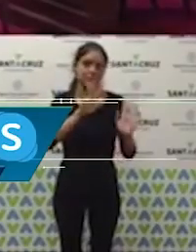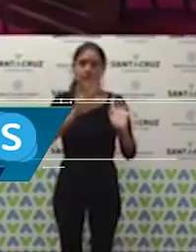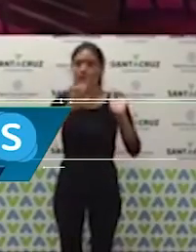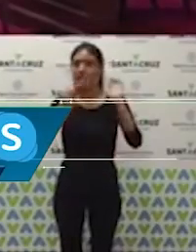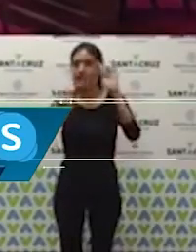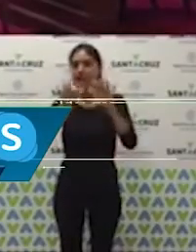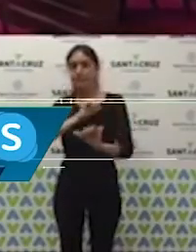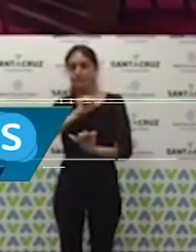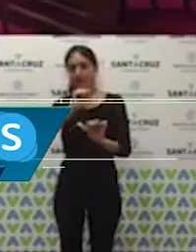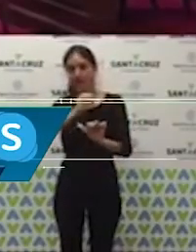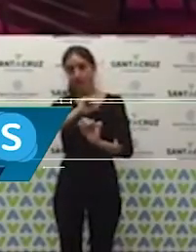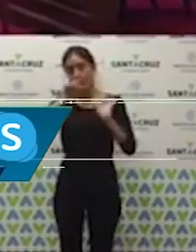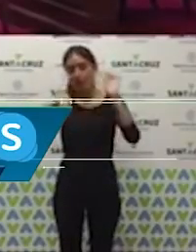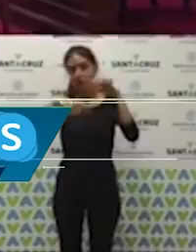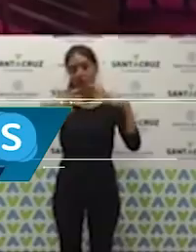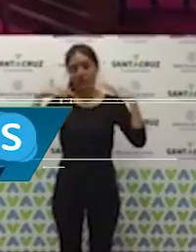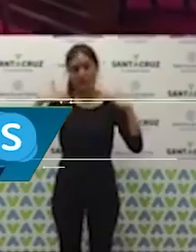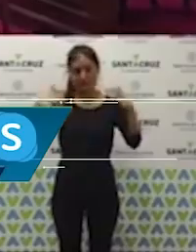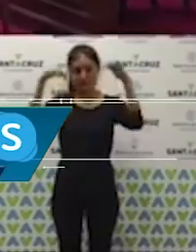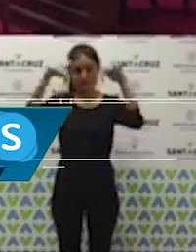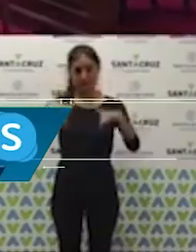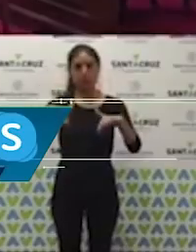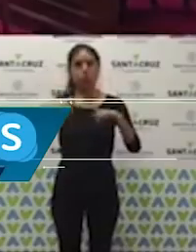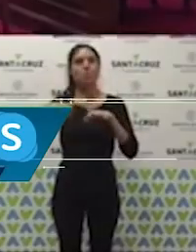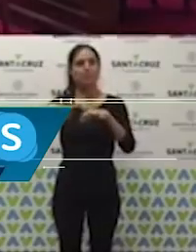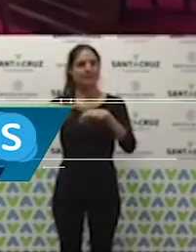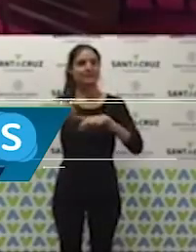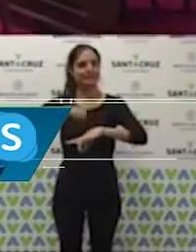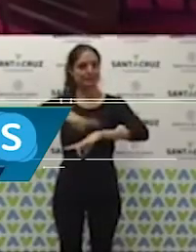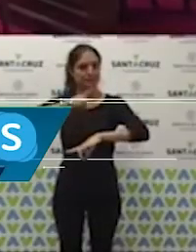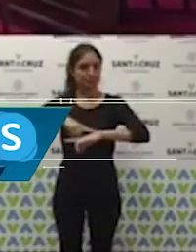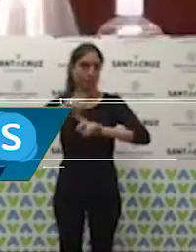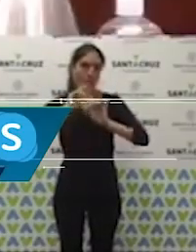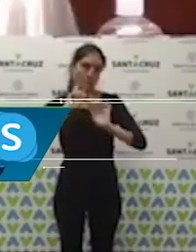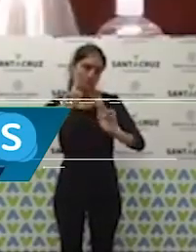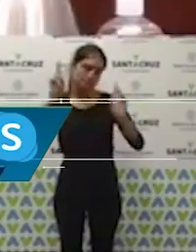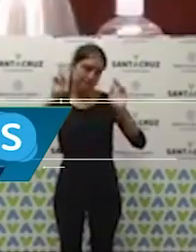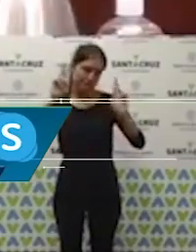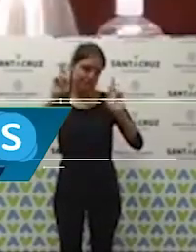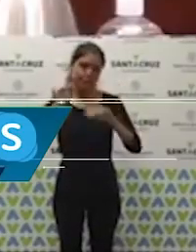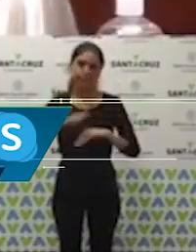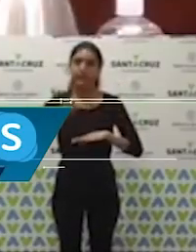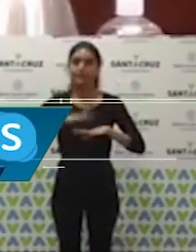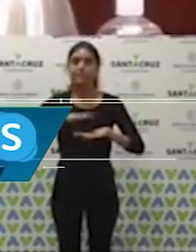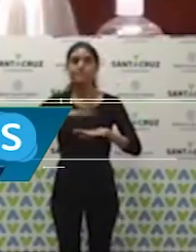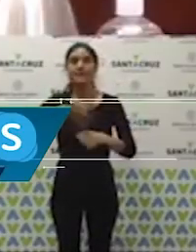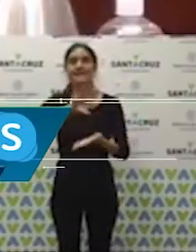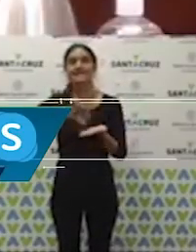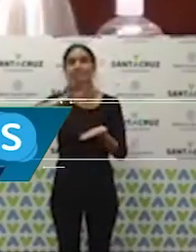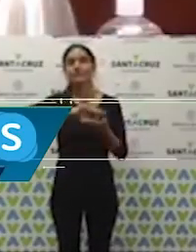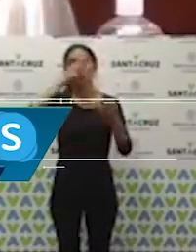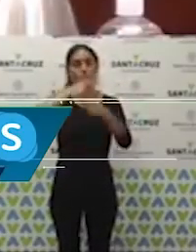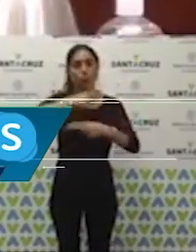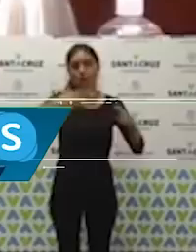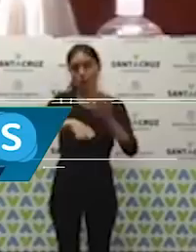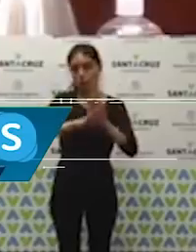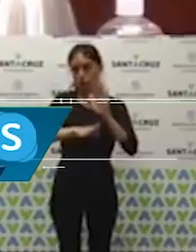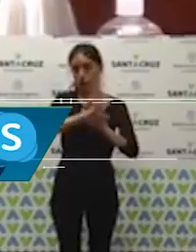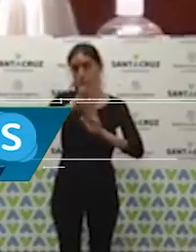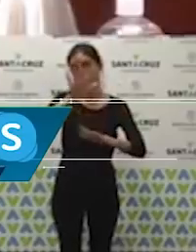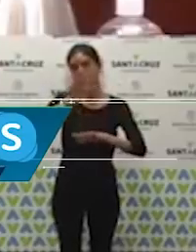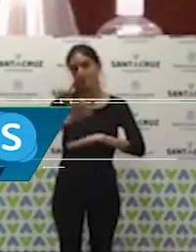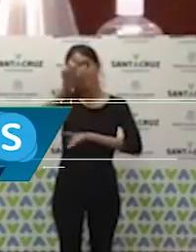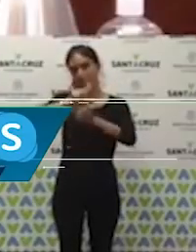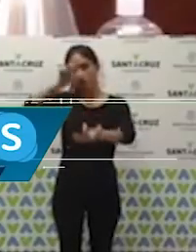muy importante. Es un partido que no tiene implantación territorial, o que la tiene muy mínima, con grandes conflictos en sus propios